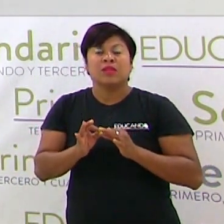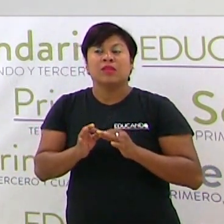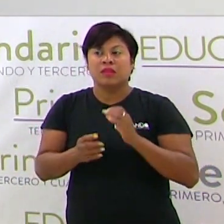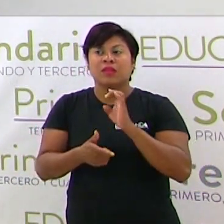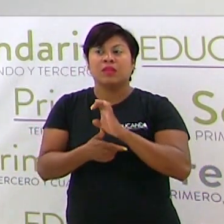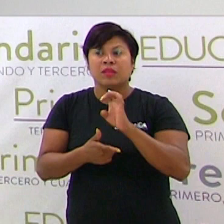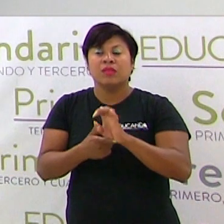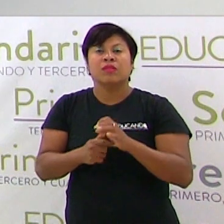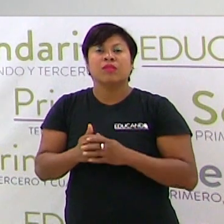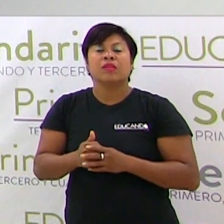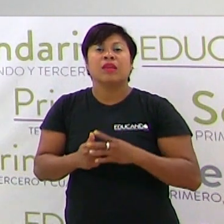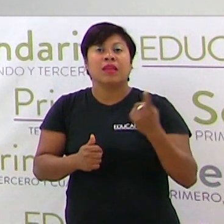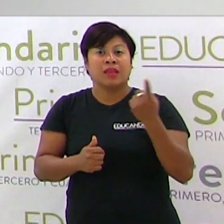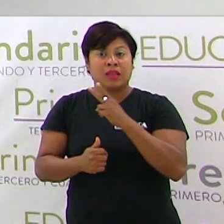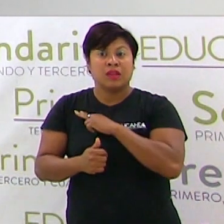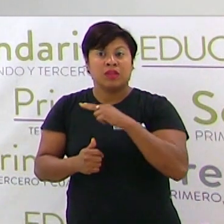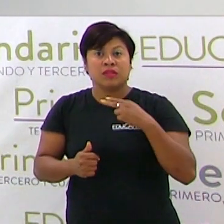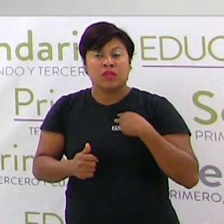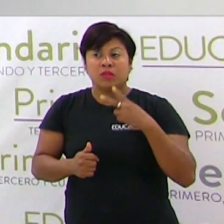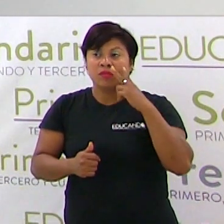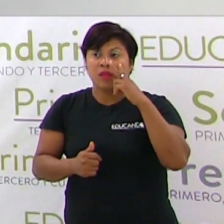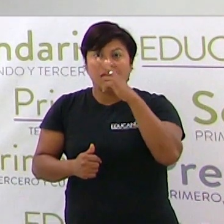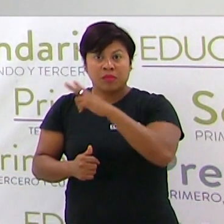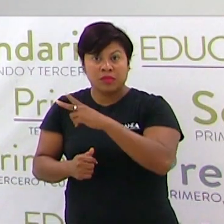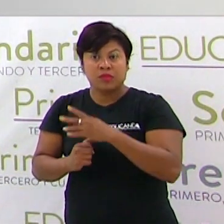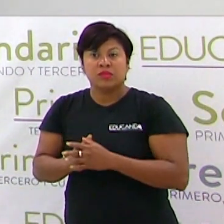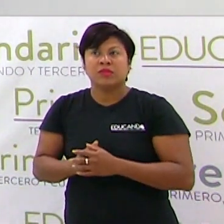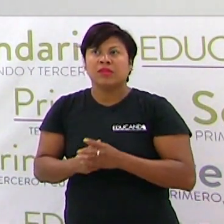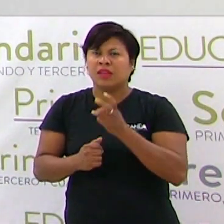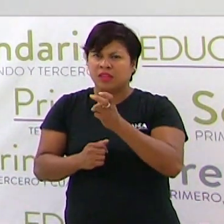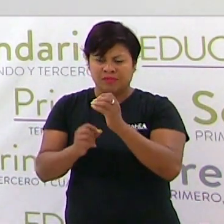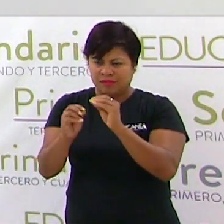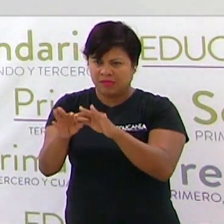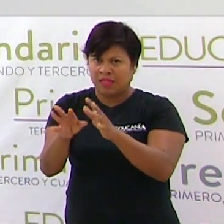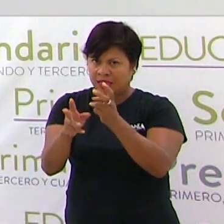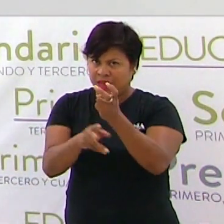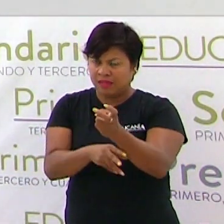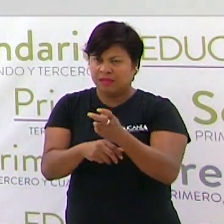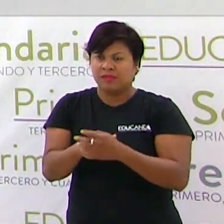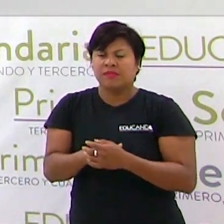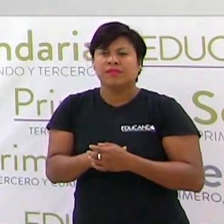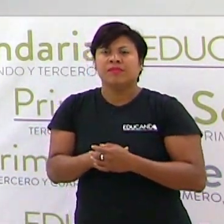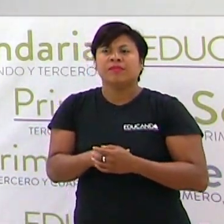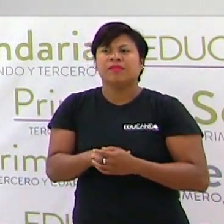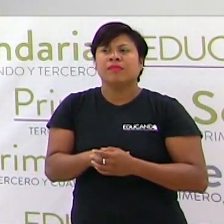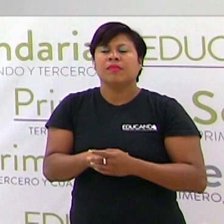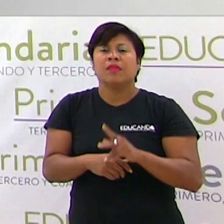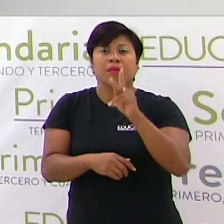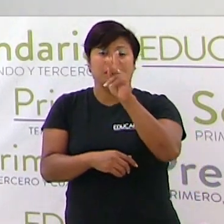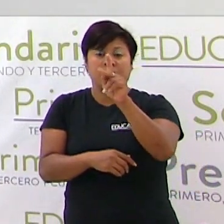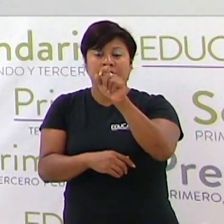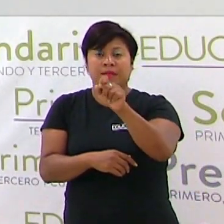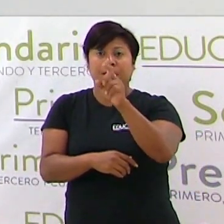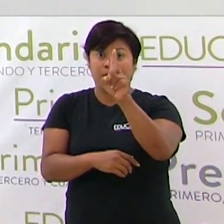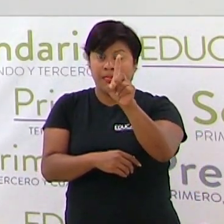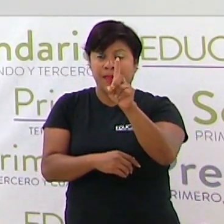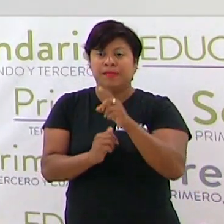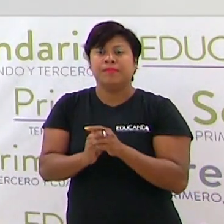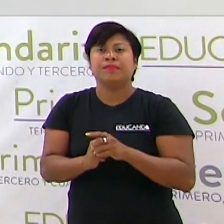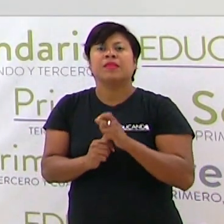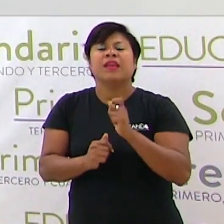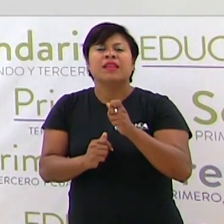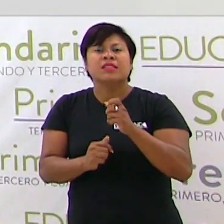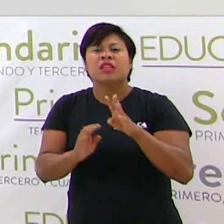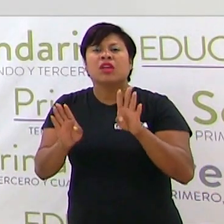entonces, que nosotros reconozcamos, vamos a dejarlo así, ¿sí? Vamos a dejarlo así. La postdata es el